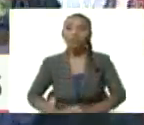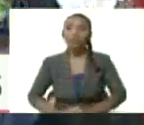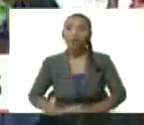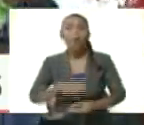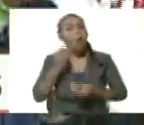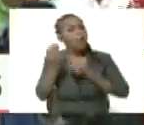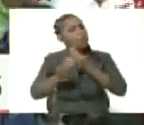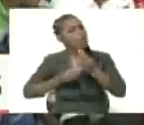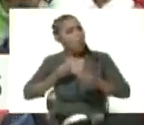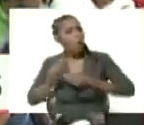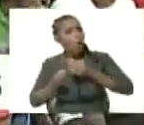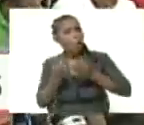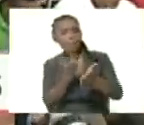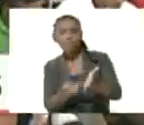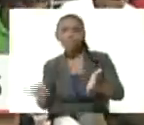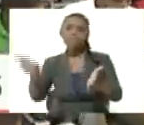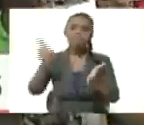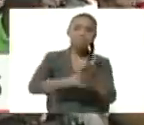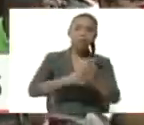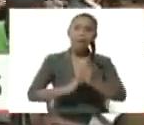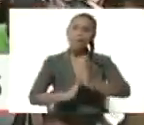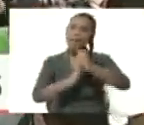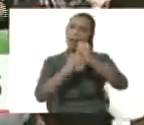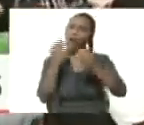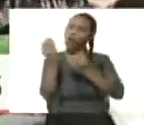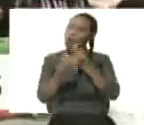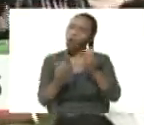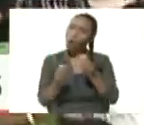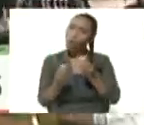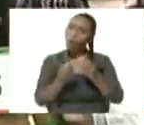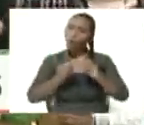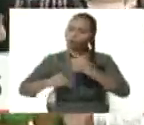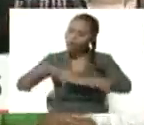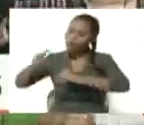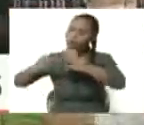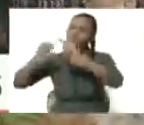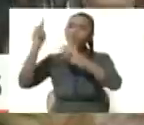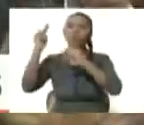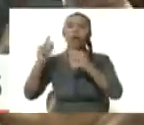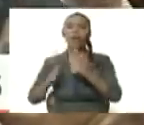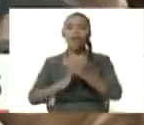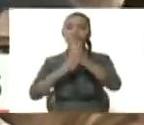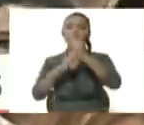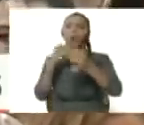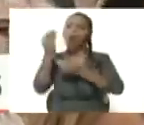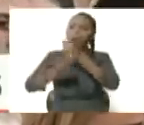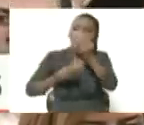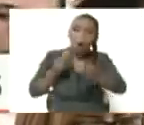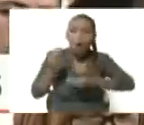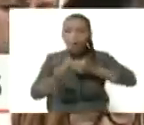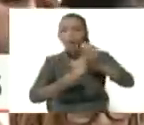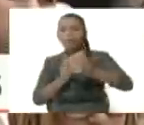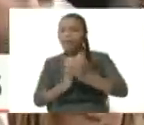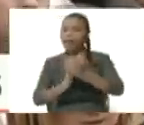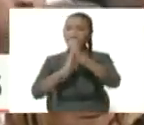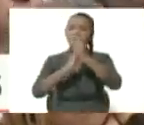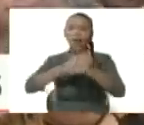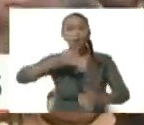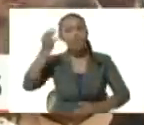¿Cómo se renueva el liderazgo? ¿Cómo se construye el liderazgo? ¿Cómo se hace el liderazgo